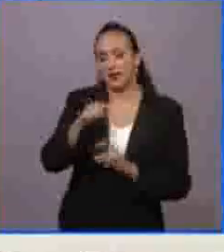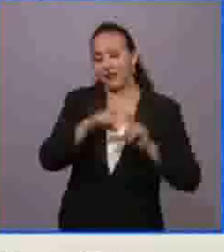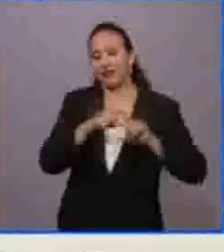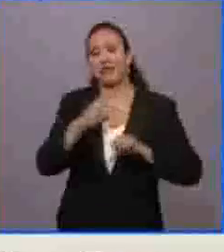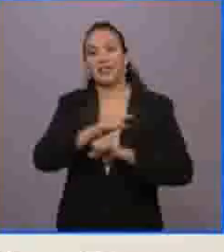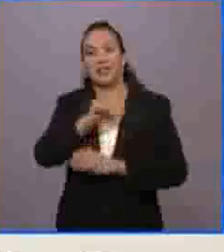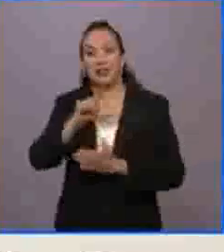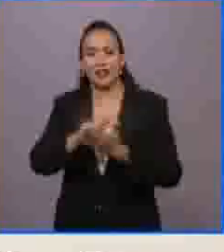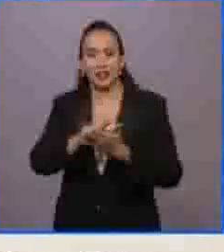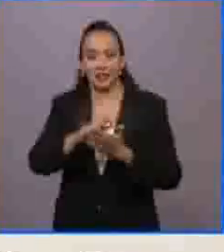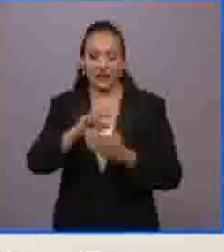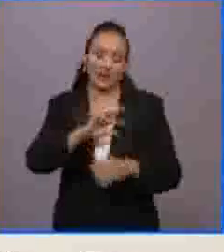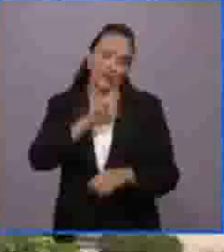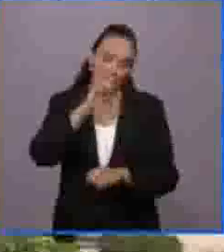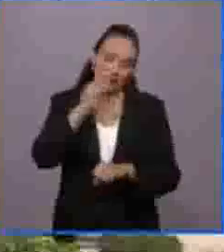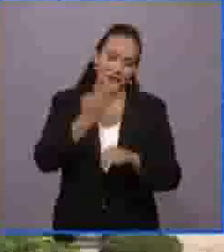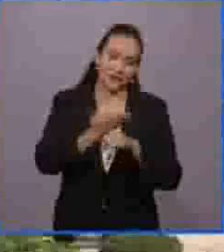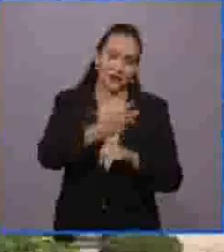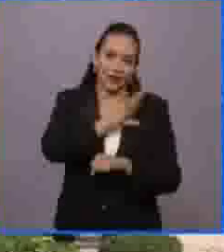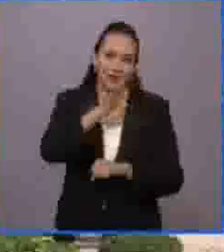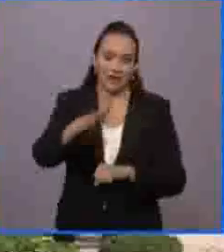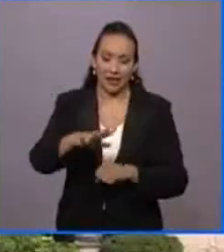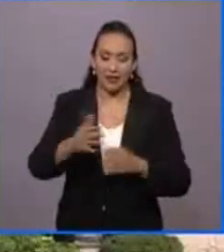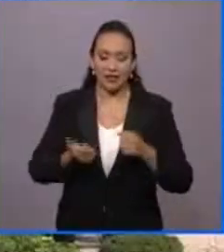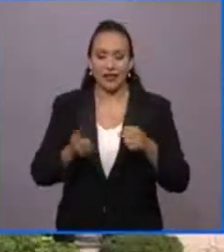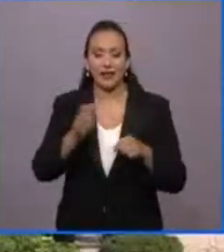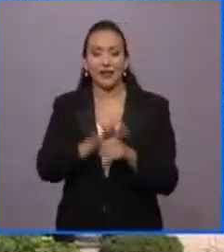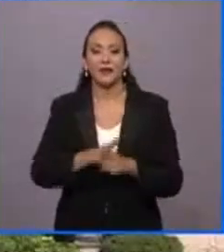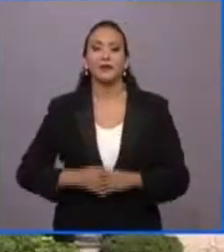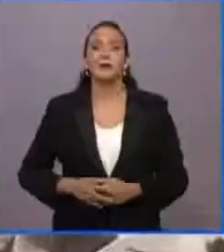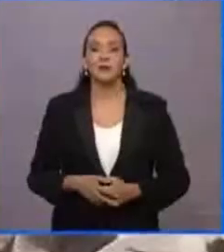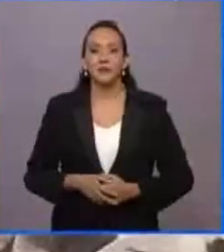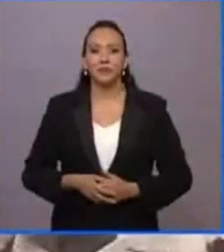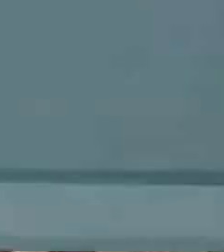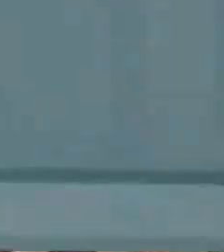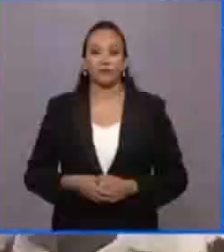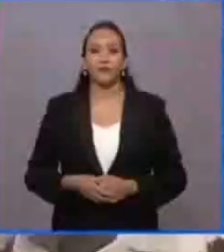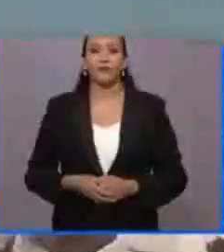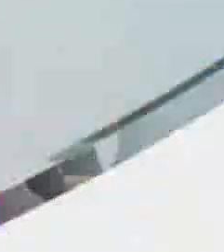de la Ley General de Responsabilidades Administrativas.